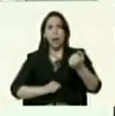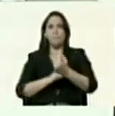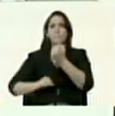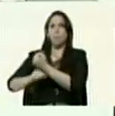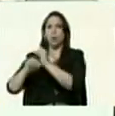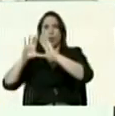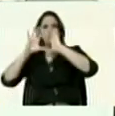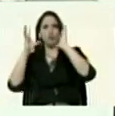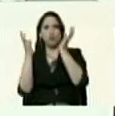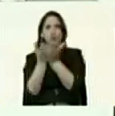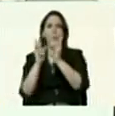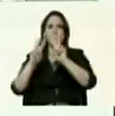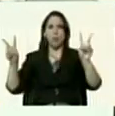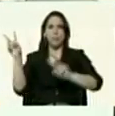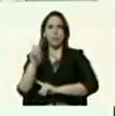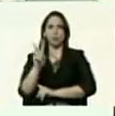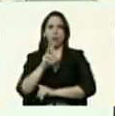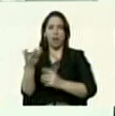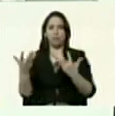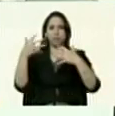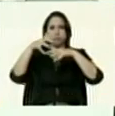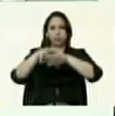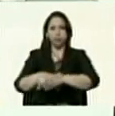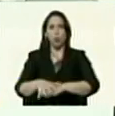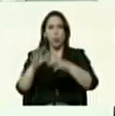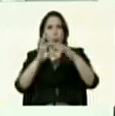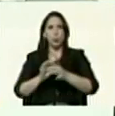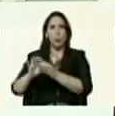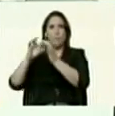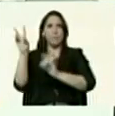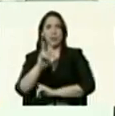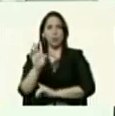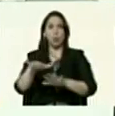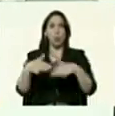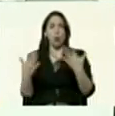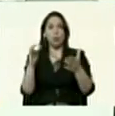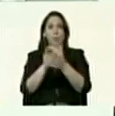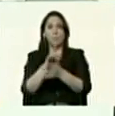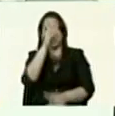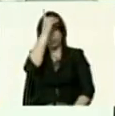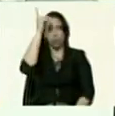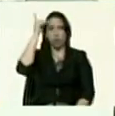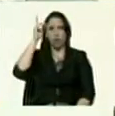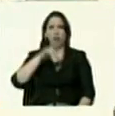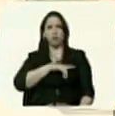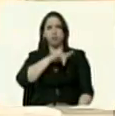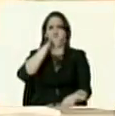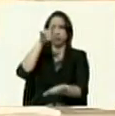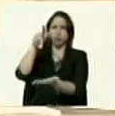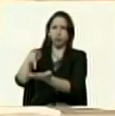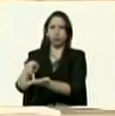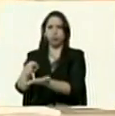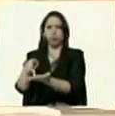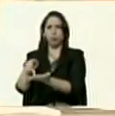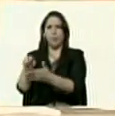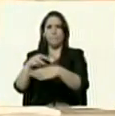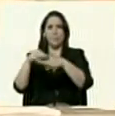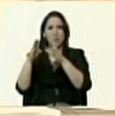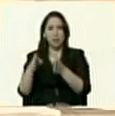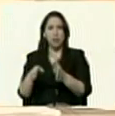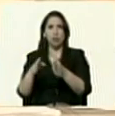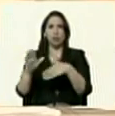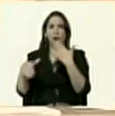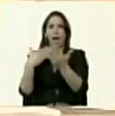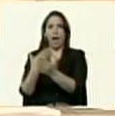Venezuela, para la integridad y la unión de Venezuela. Cuando el compañero Diosdado va con ministros, ministras, constituyentes a Corea del